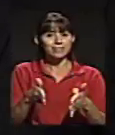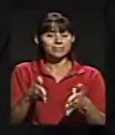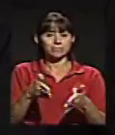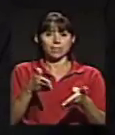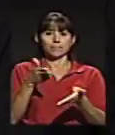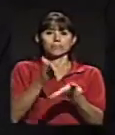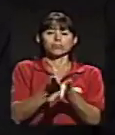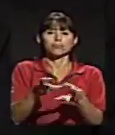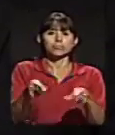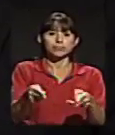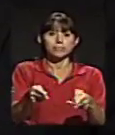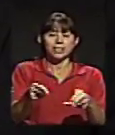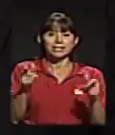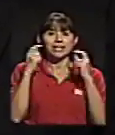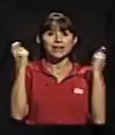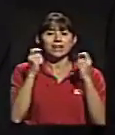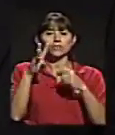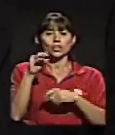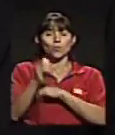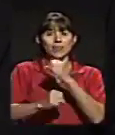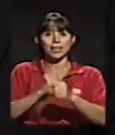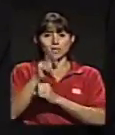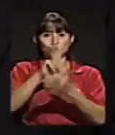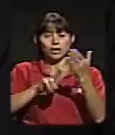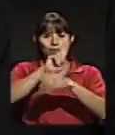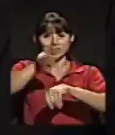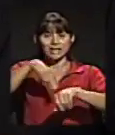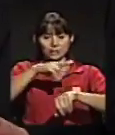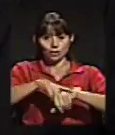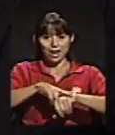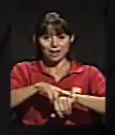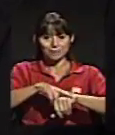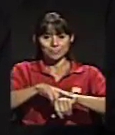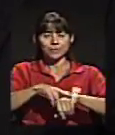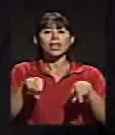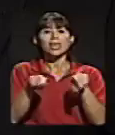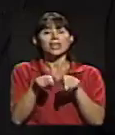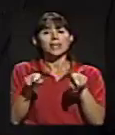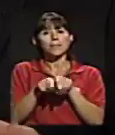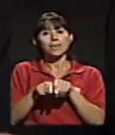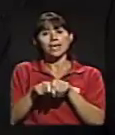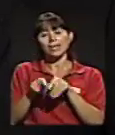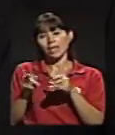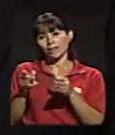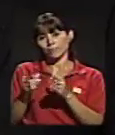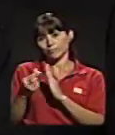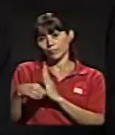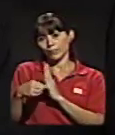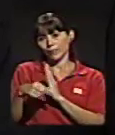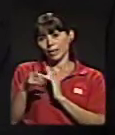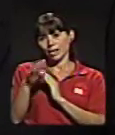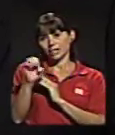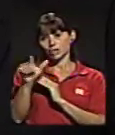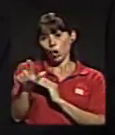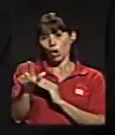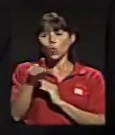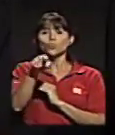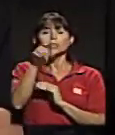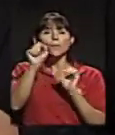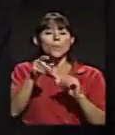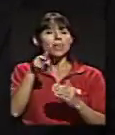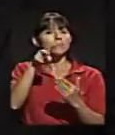la celebración de los 40 años de la Universidad Nacional, y en el suplemento Crisol puede enterarse de cómo el cambio